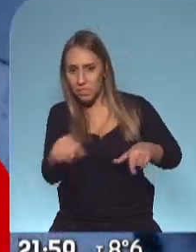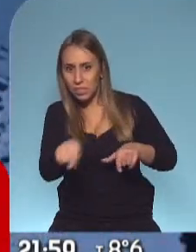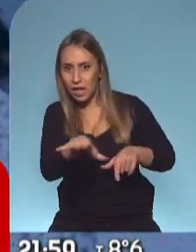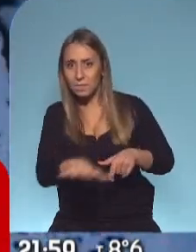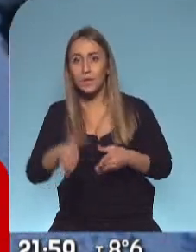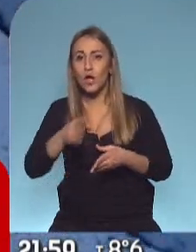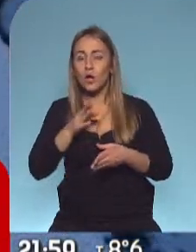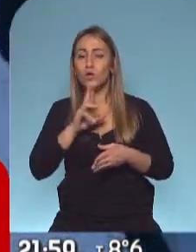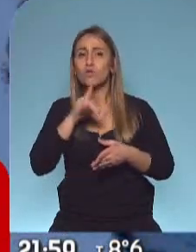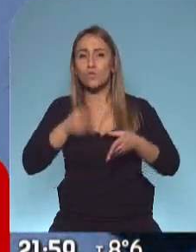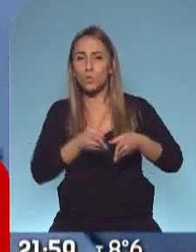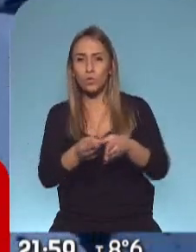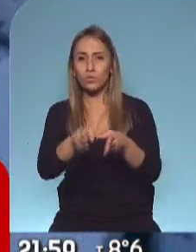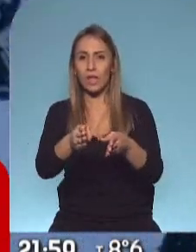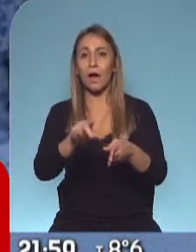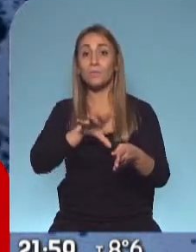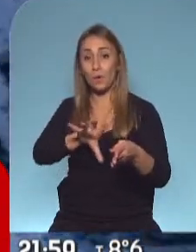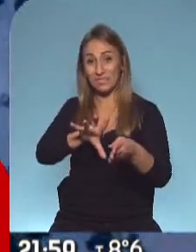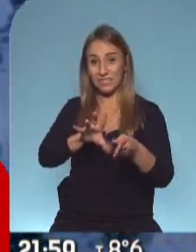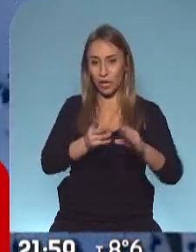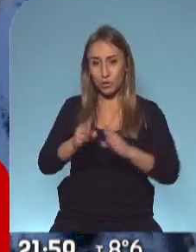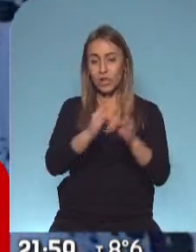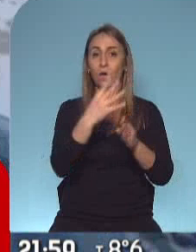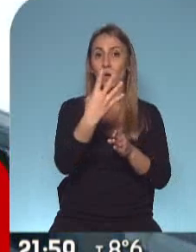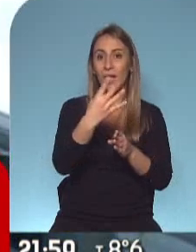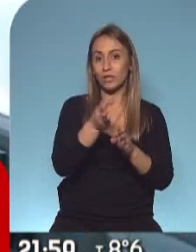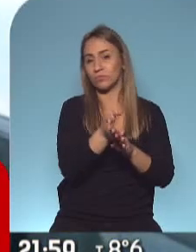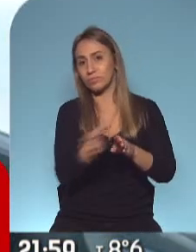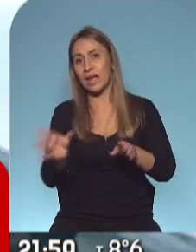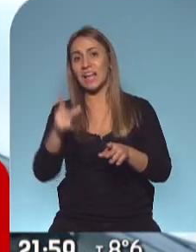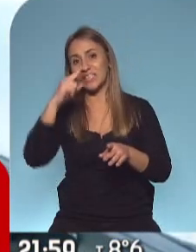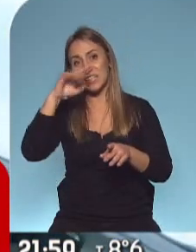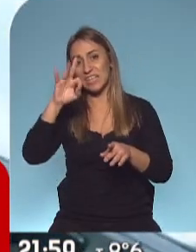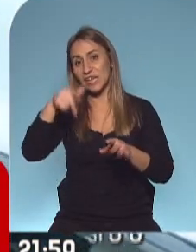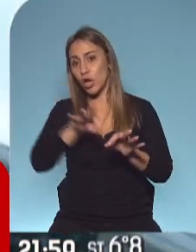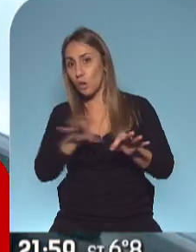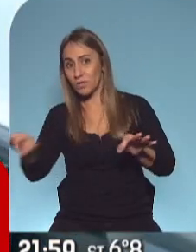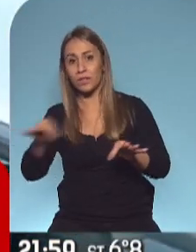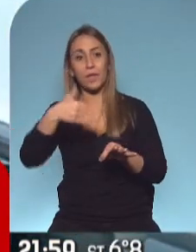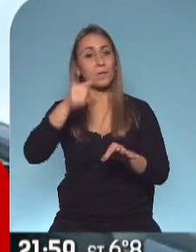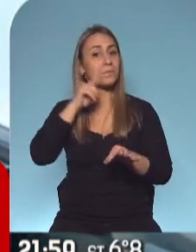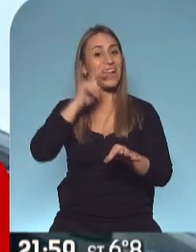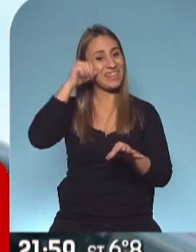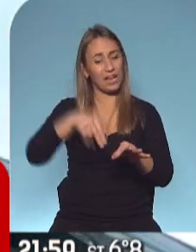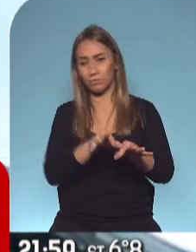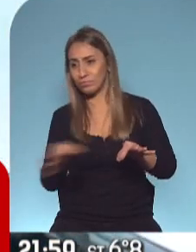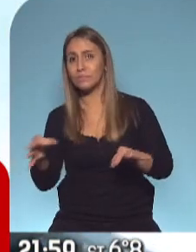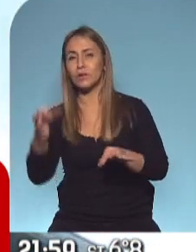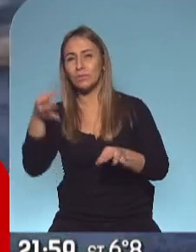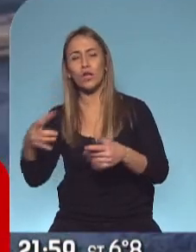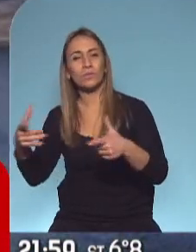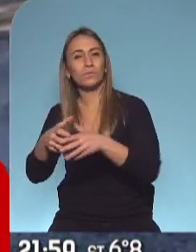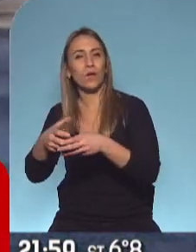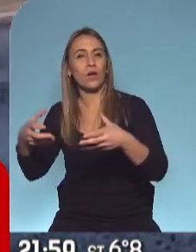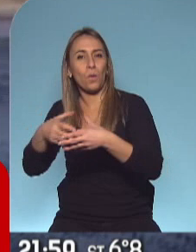vera de la ruta provincial 4, de la ruta provincial 35 a 70 kilómetros del Maitén, pero concretamente es una comuna rural y han quedado